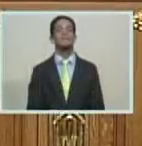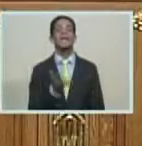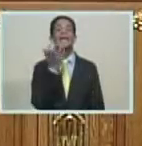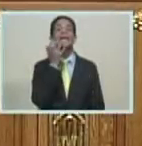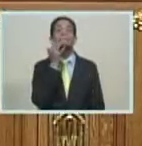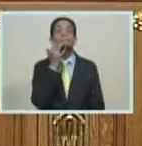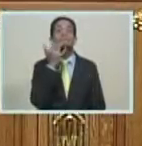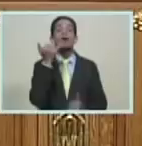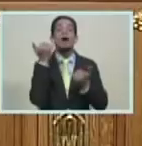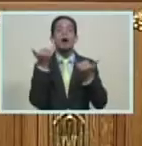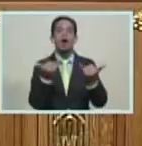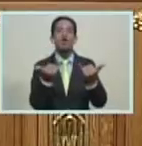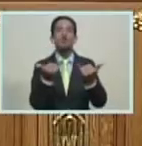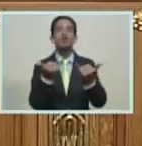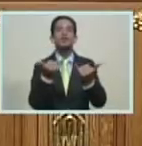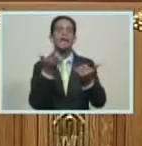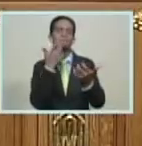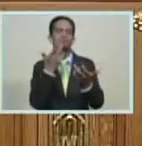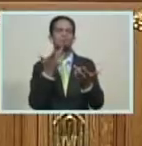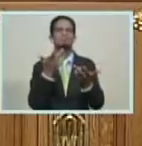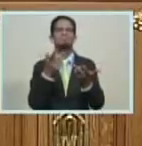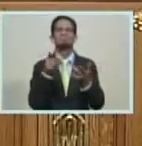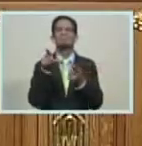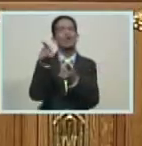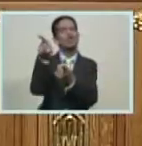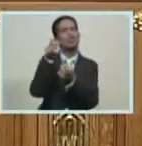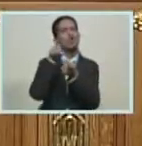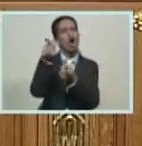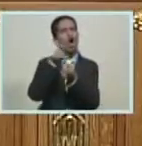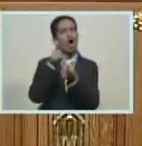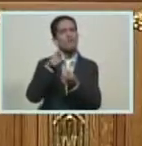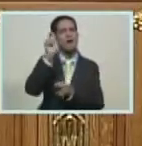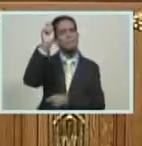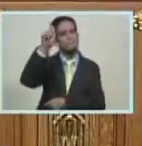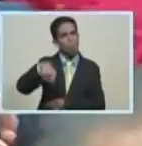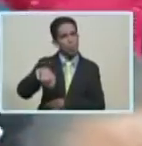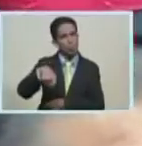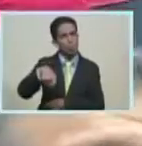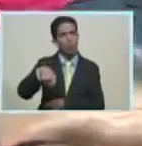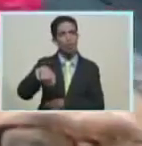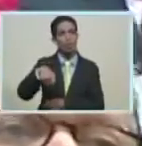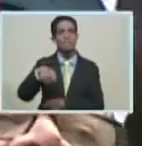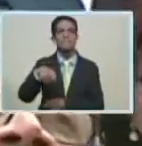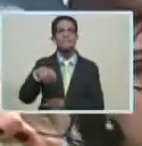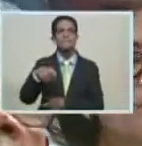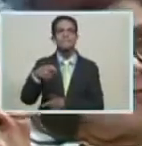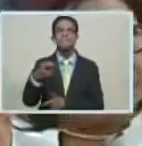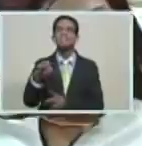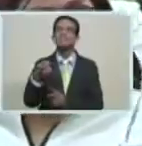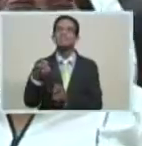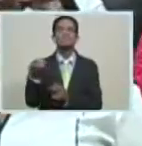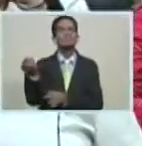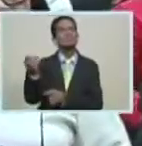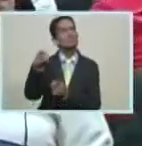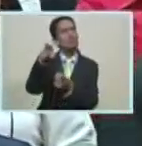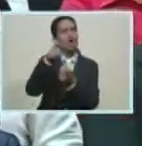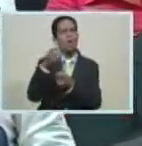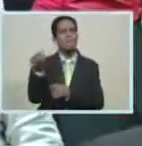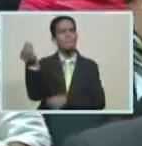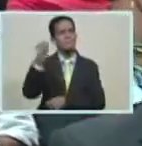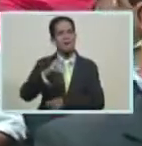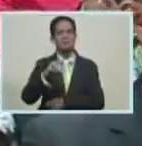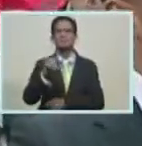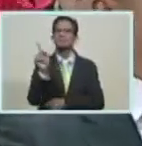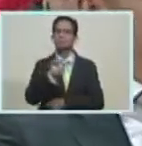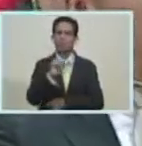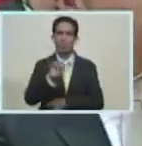más por pagar con tarjeta. ¿Eso se va a acabar? Vamos a tomar medidas para que se acabe definitivamente. Tengo una reunión